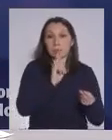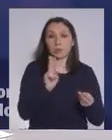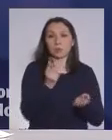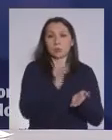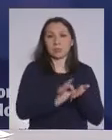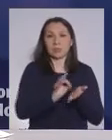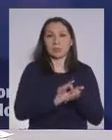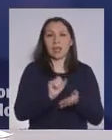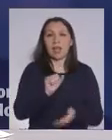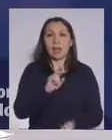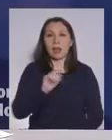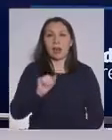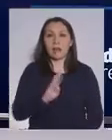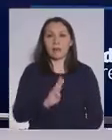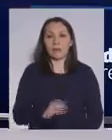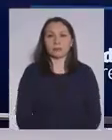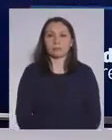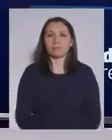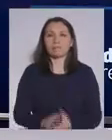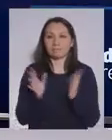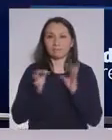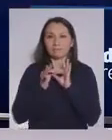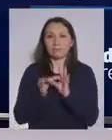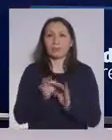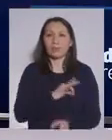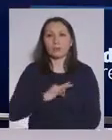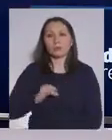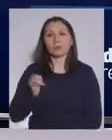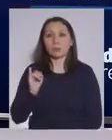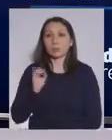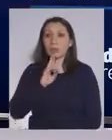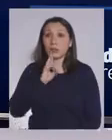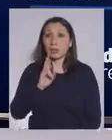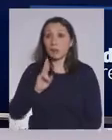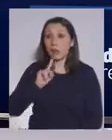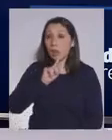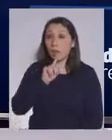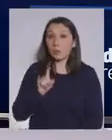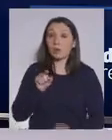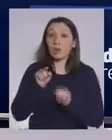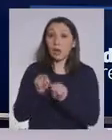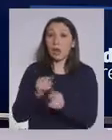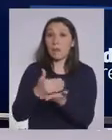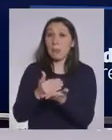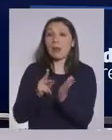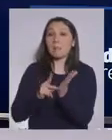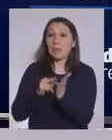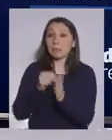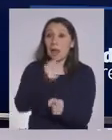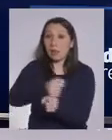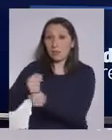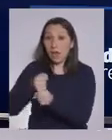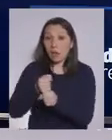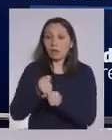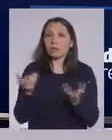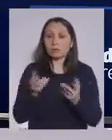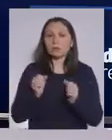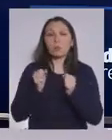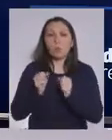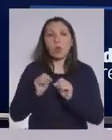subsecretario ahora muchas gracias ministro si respondiendo la consulta este plan paso a paso laboral es